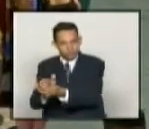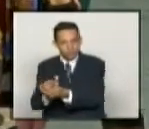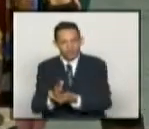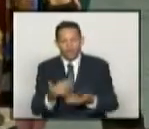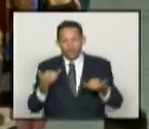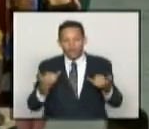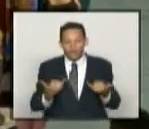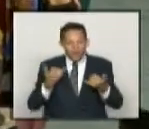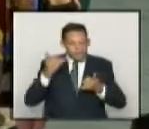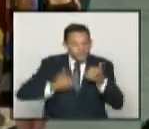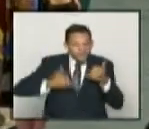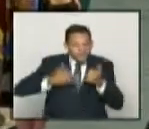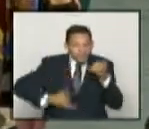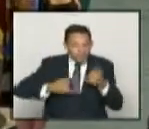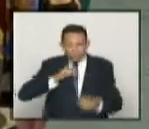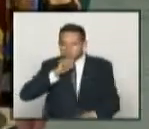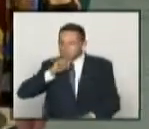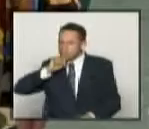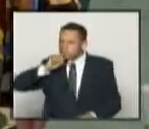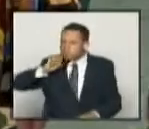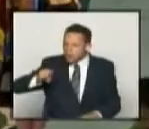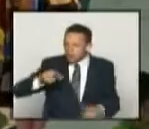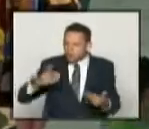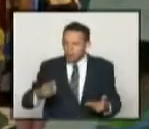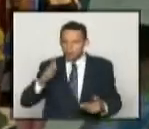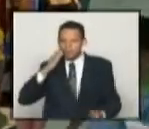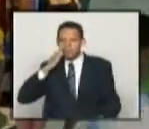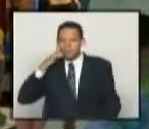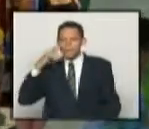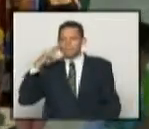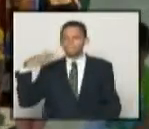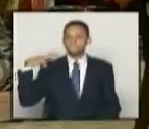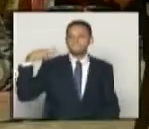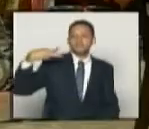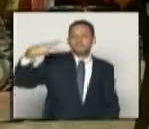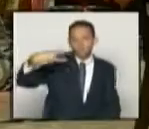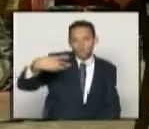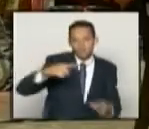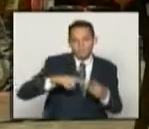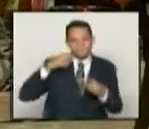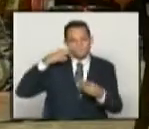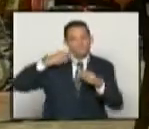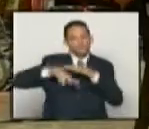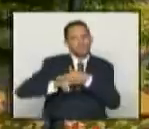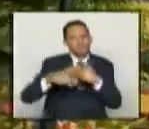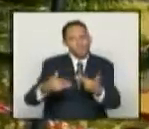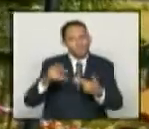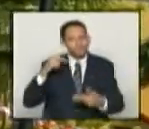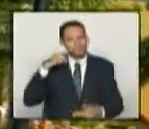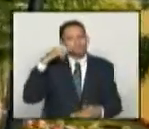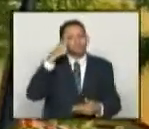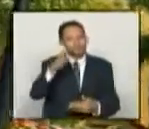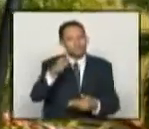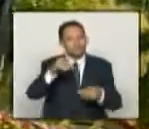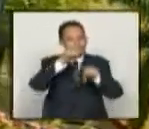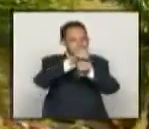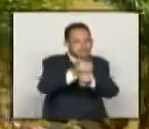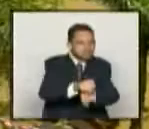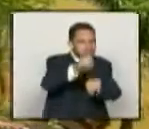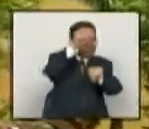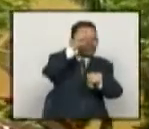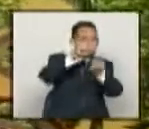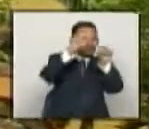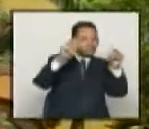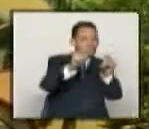cerrar, alcalde, usted háganos su visión final de lo que estamos viviendo y ya